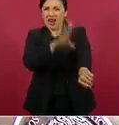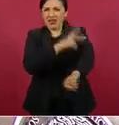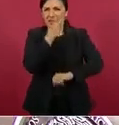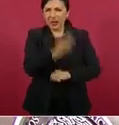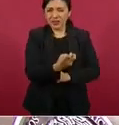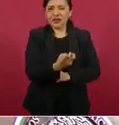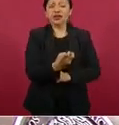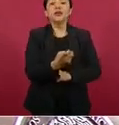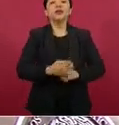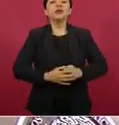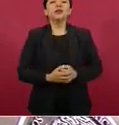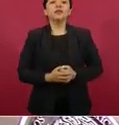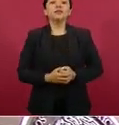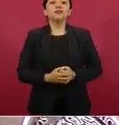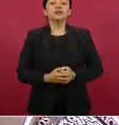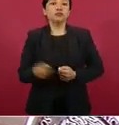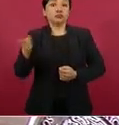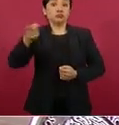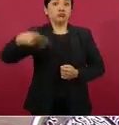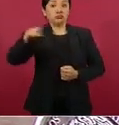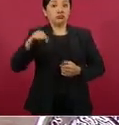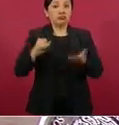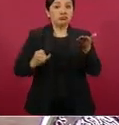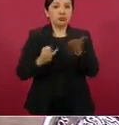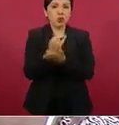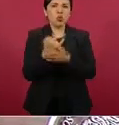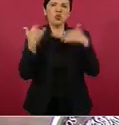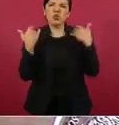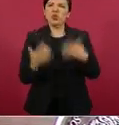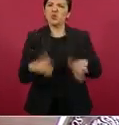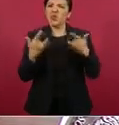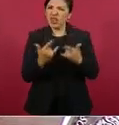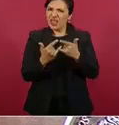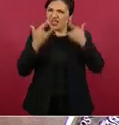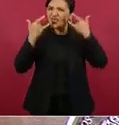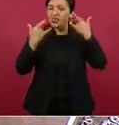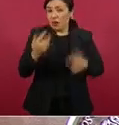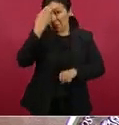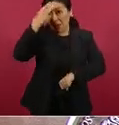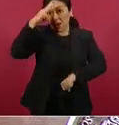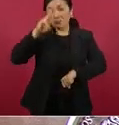fue una decisión histórica,